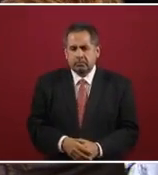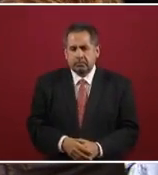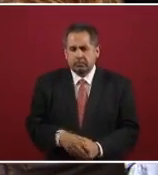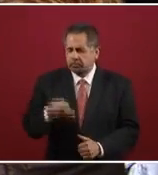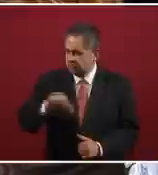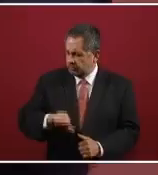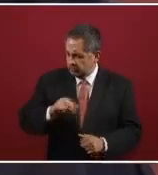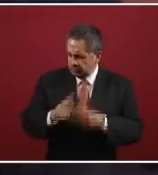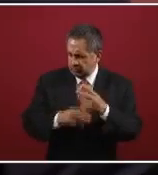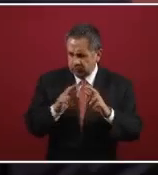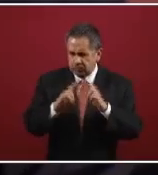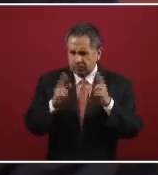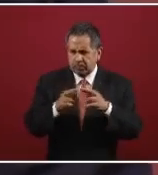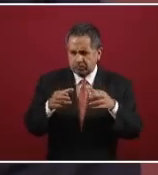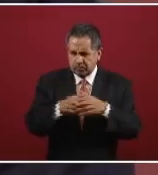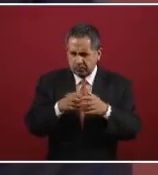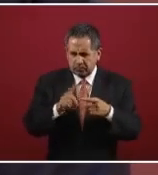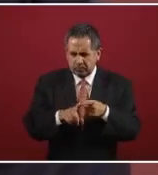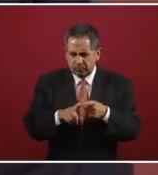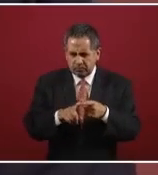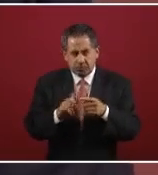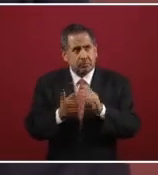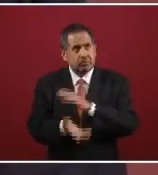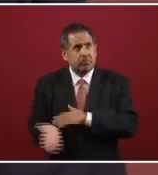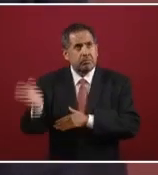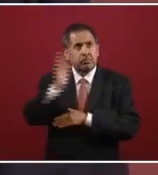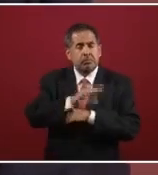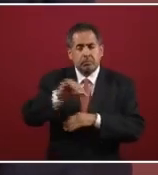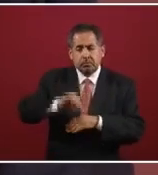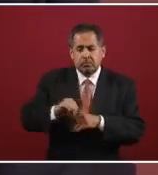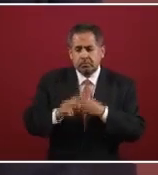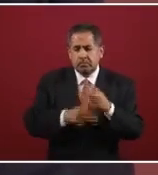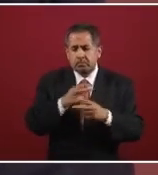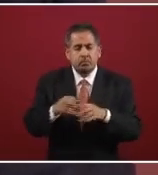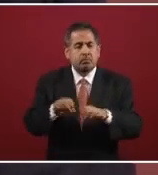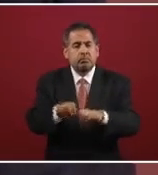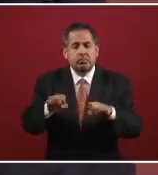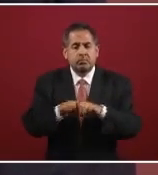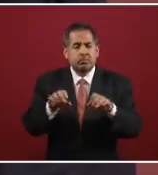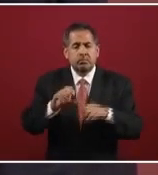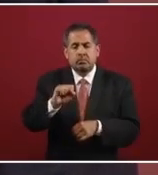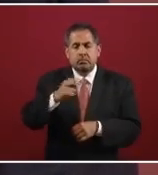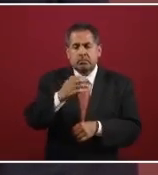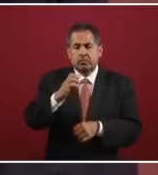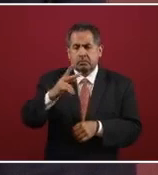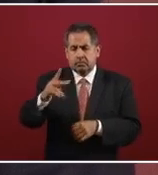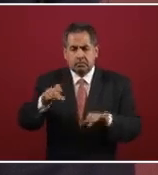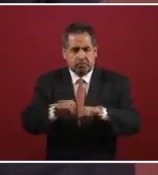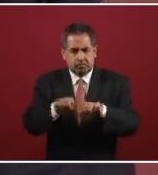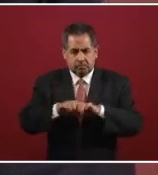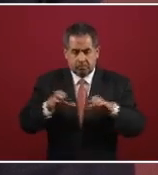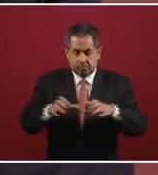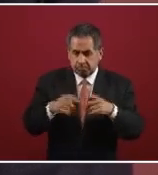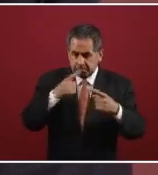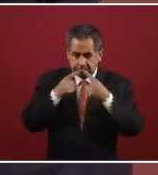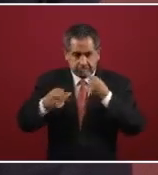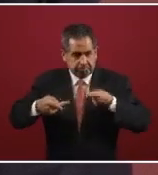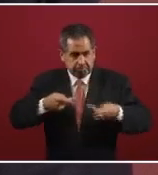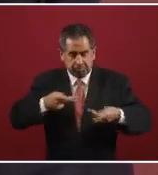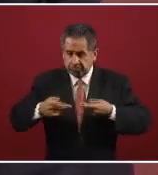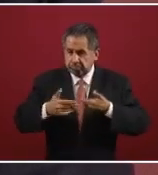hoy tengo reunión casi todo el día con el equipo de hacienda porque estamos